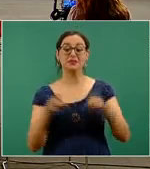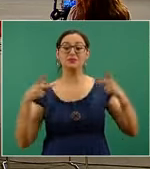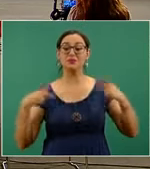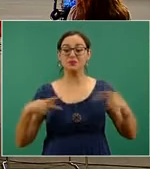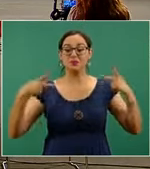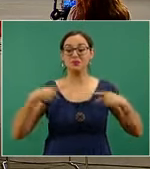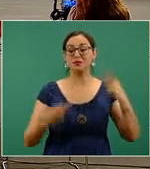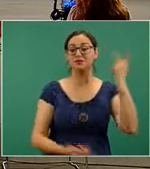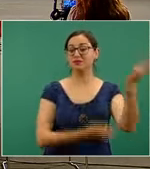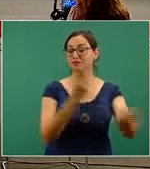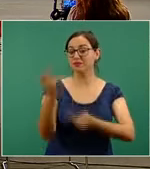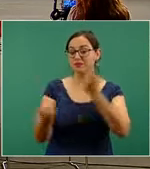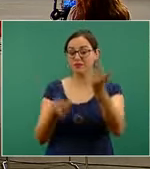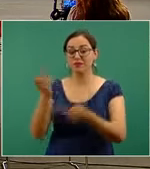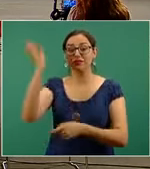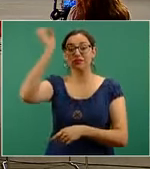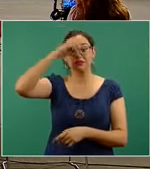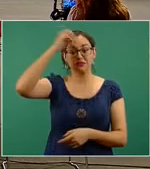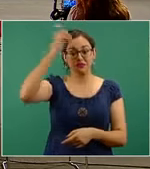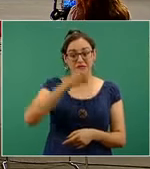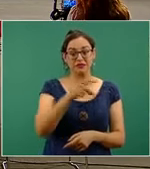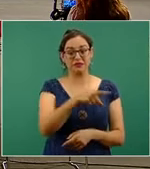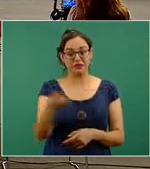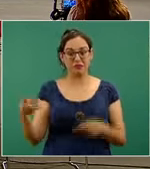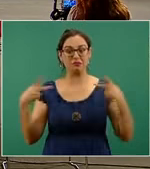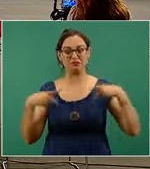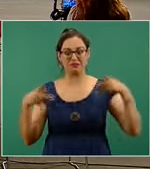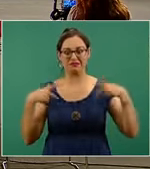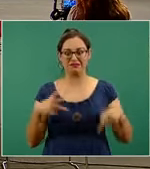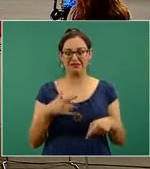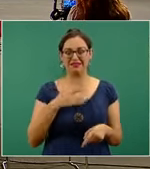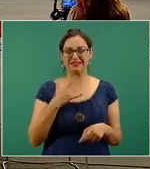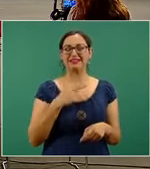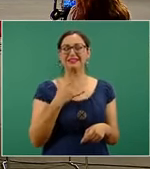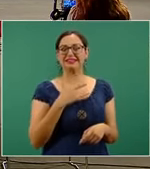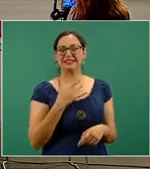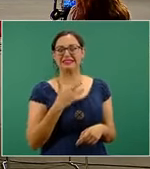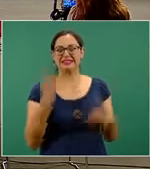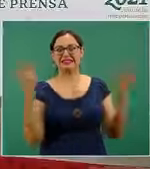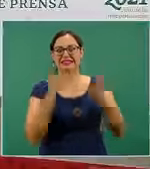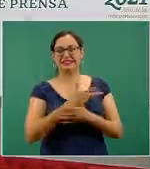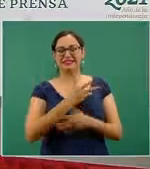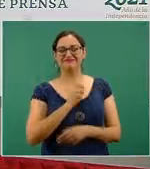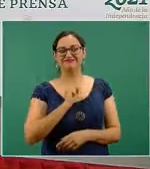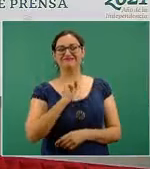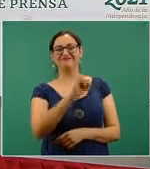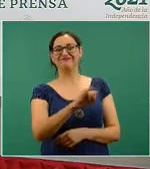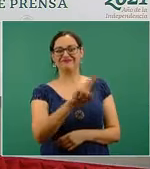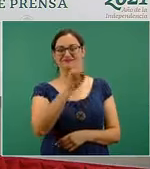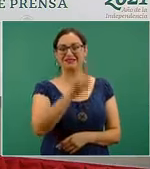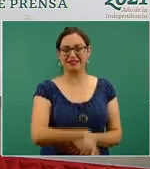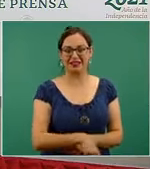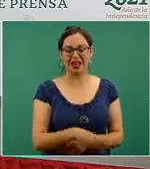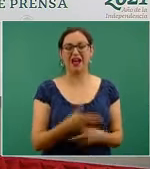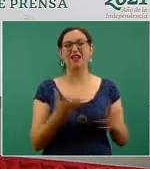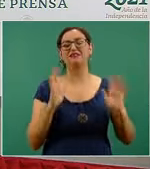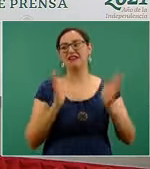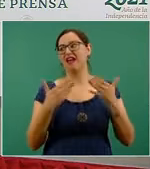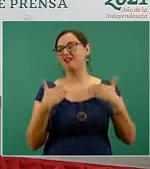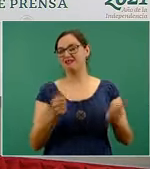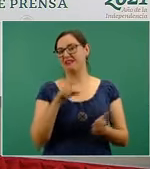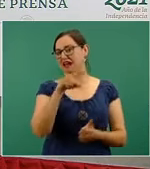hábitos alimentarios y se ve pues una conciencia muy importante de los niños ahora sí sobre qué son los